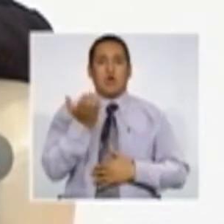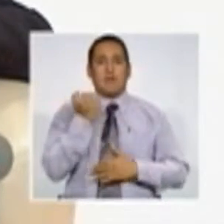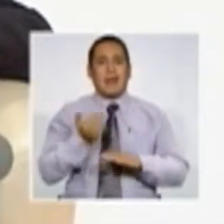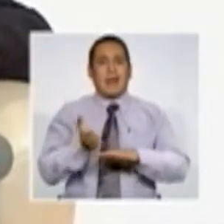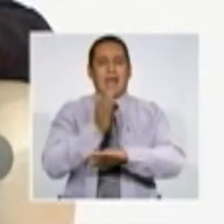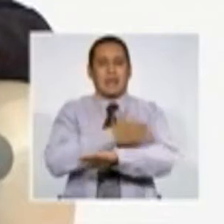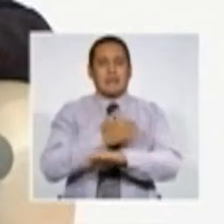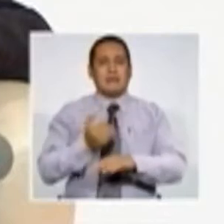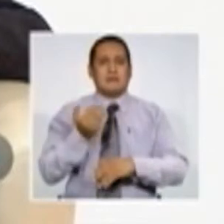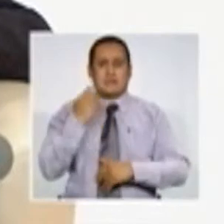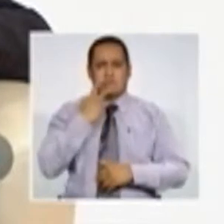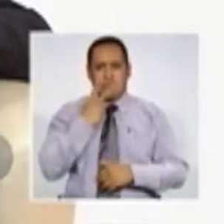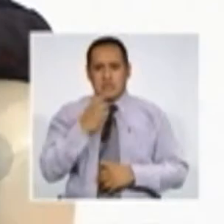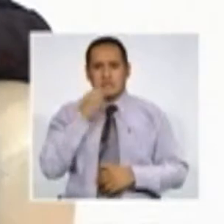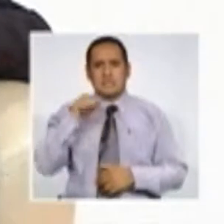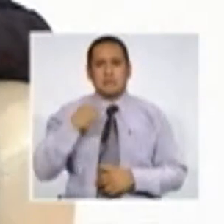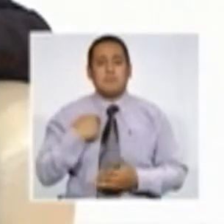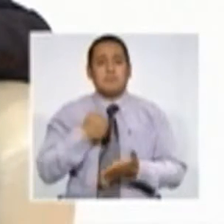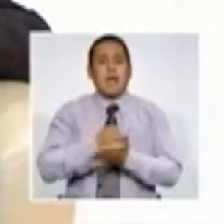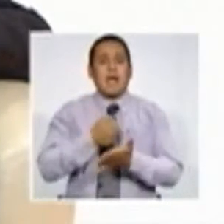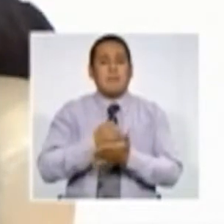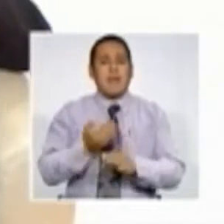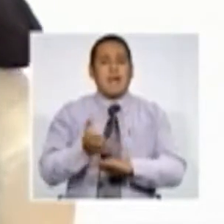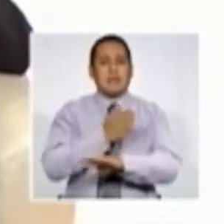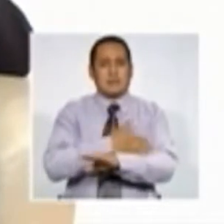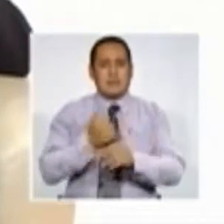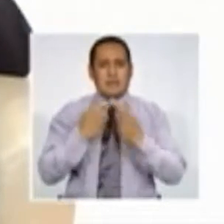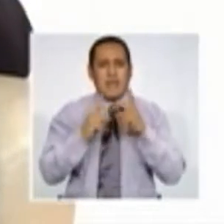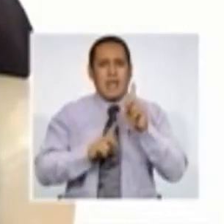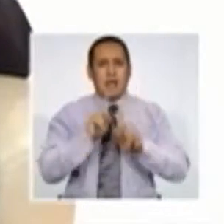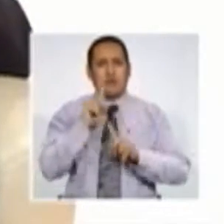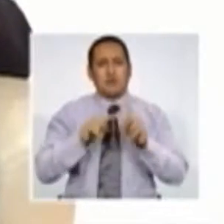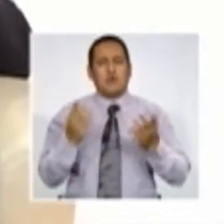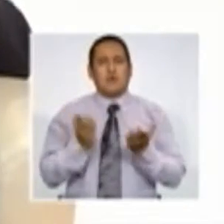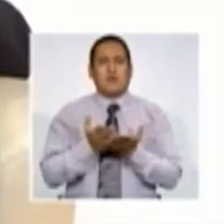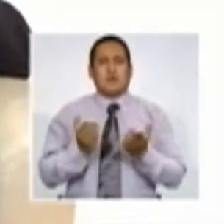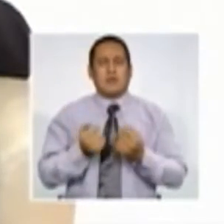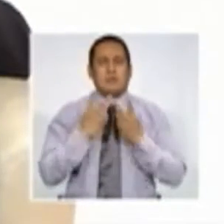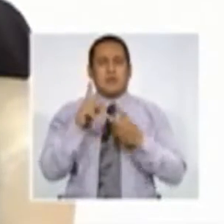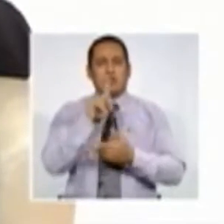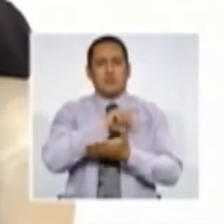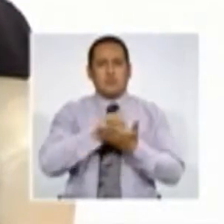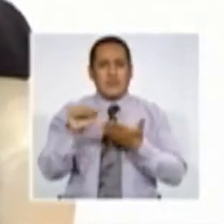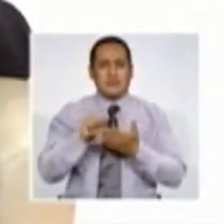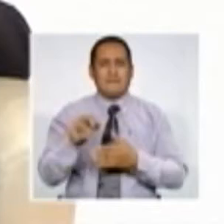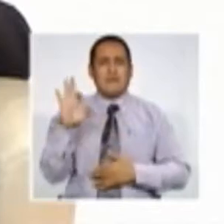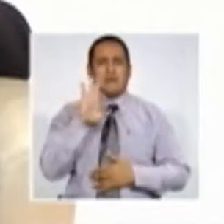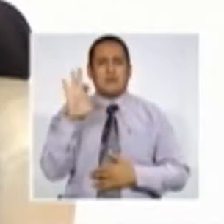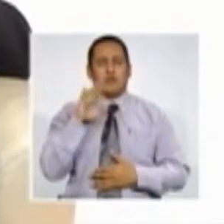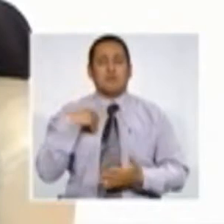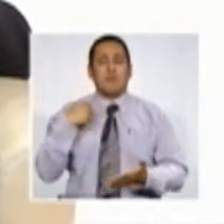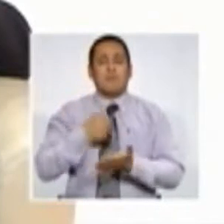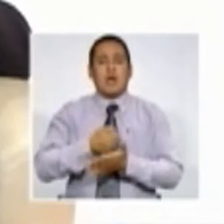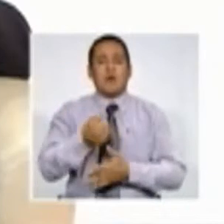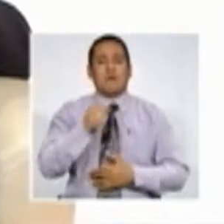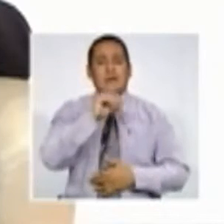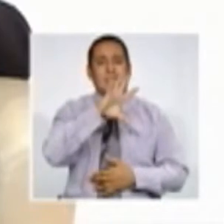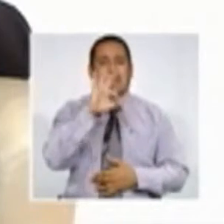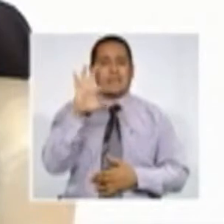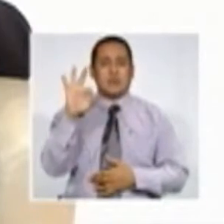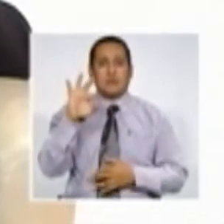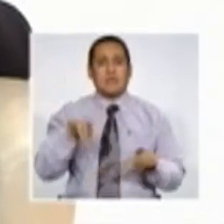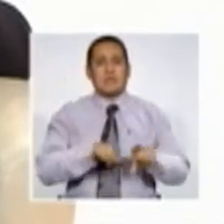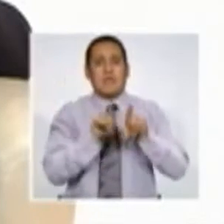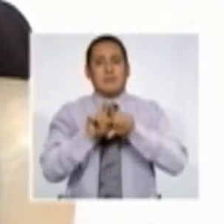cobrar pensión adelantada, cosa que antes sucedía así. Es decir, y ahora también en algunos colegios, ¿no? O sea, mes de febrero te cobro la